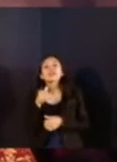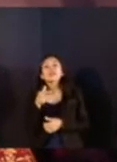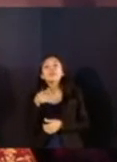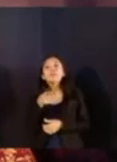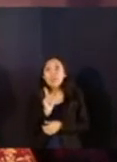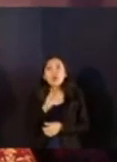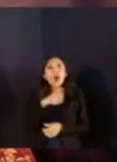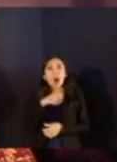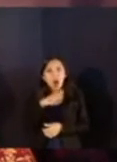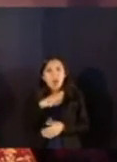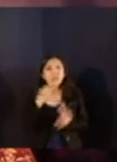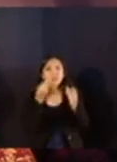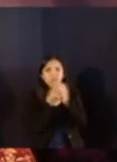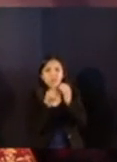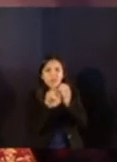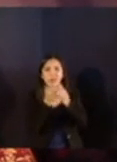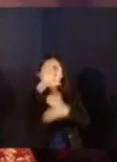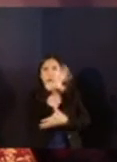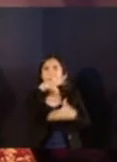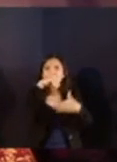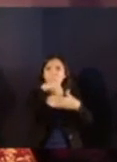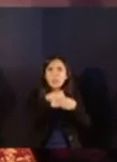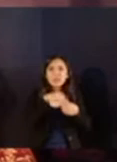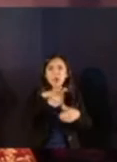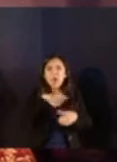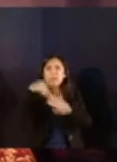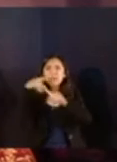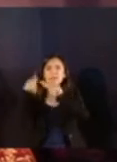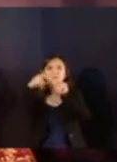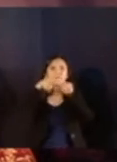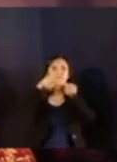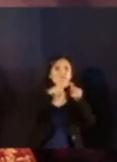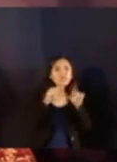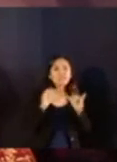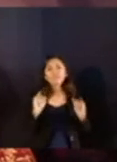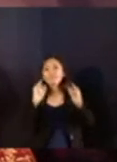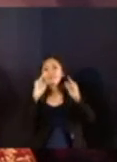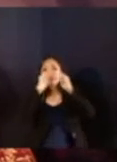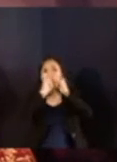cursos en diversas instituciones académicas y es muy interesante.